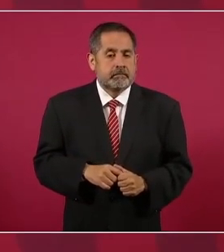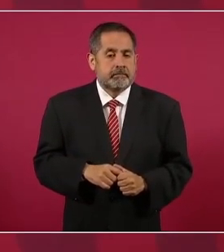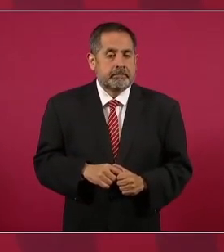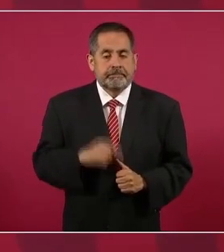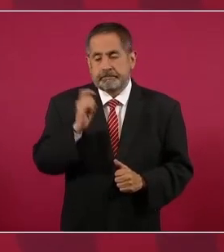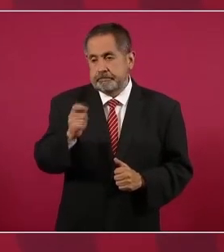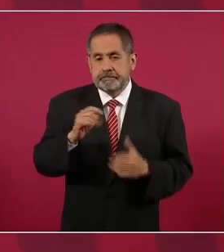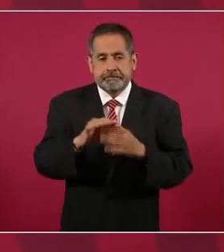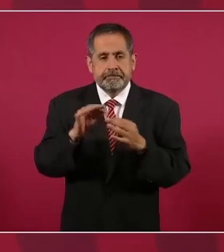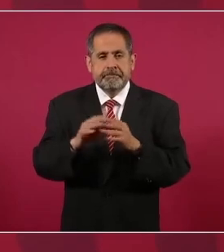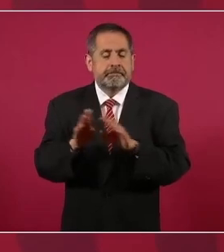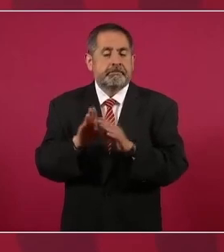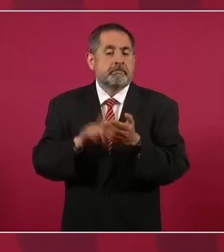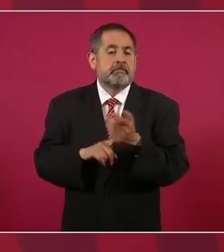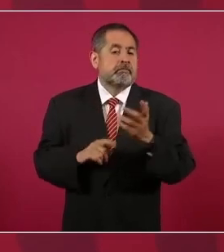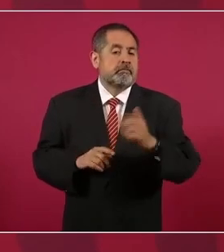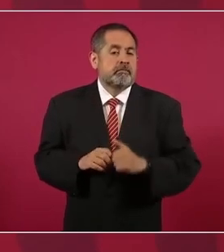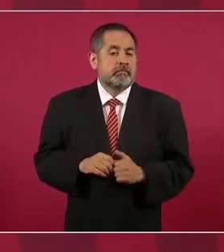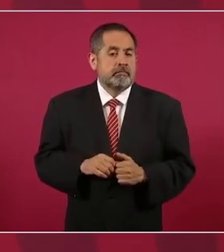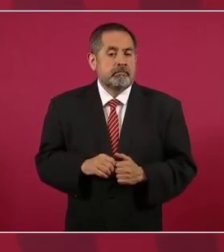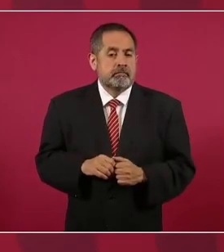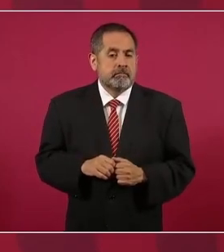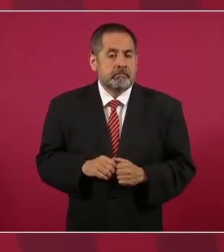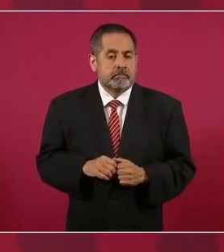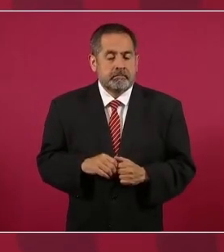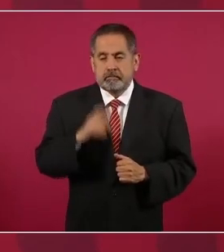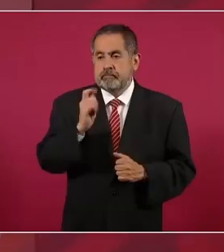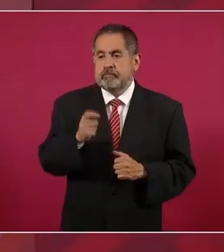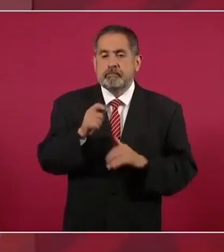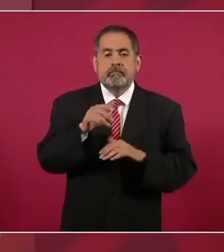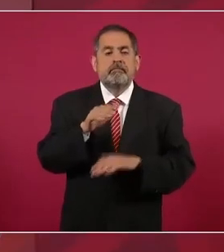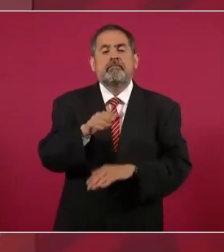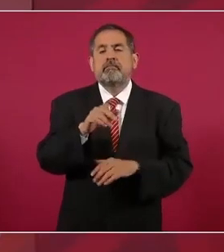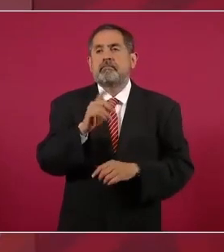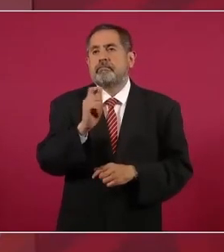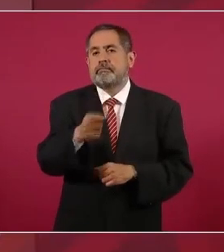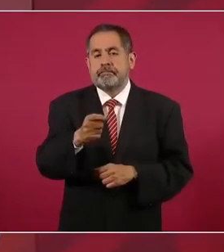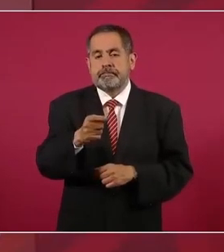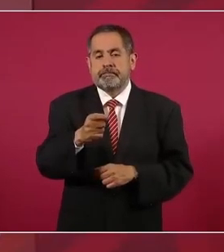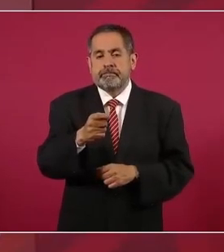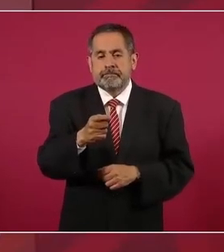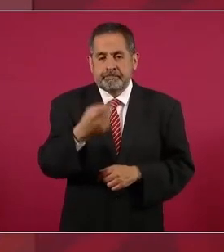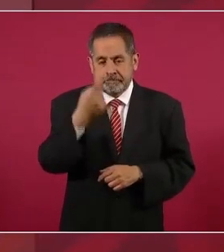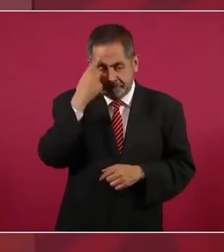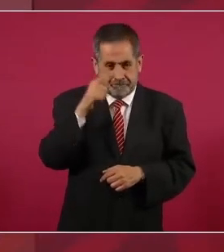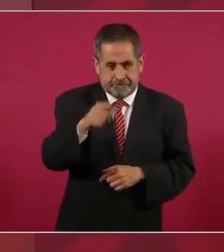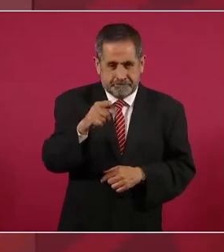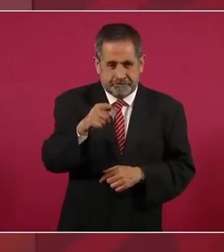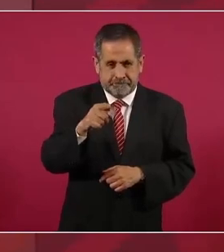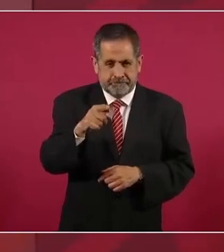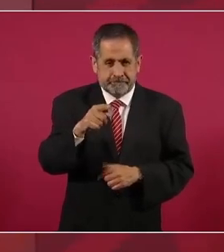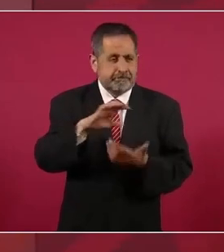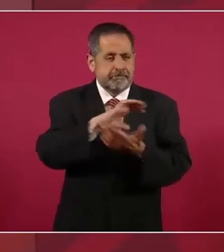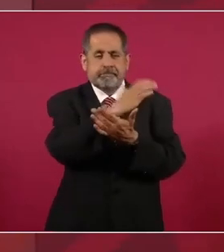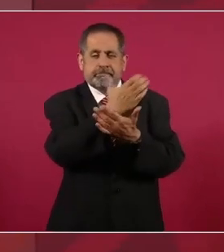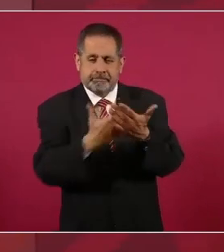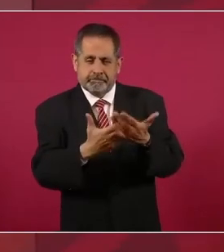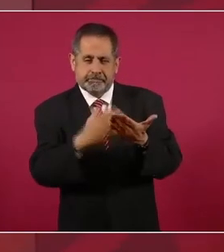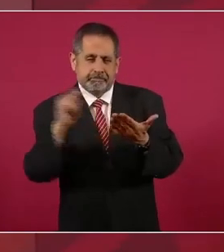pues lo que tiene que ver con la entrega de los contratos